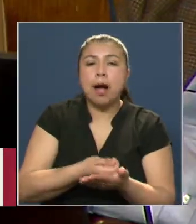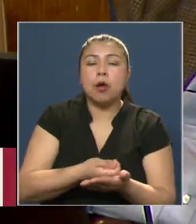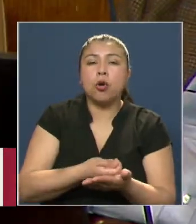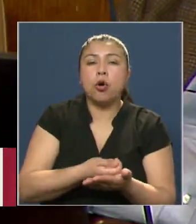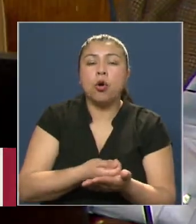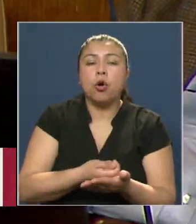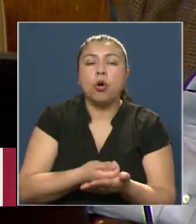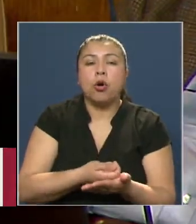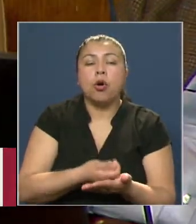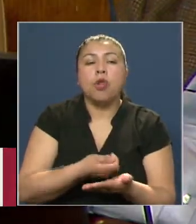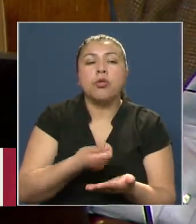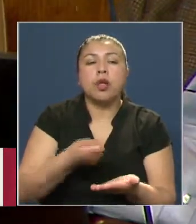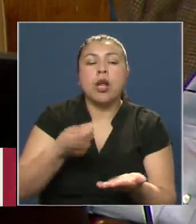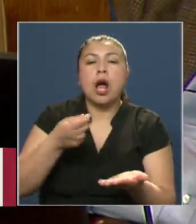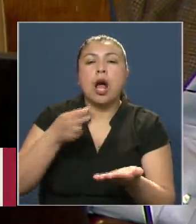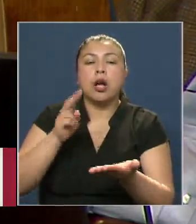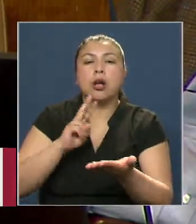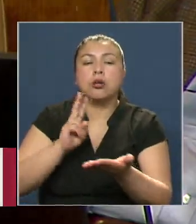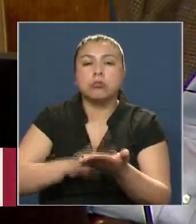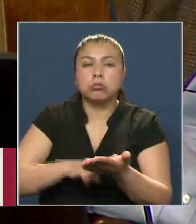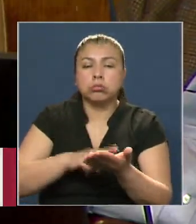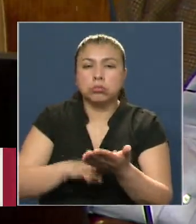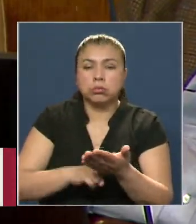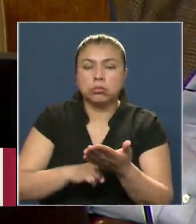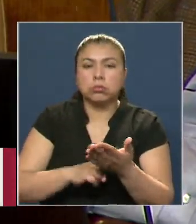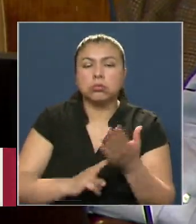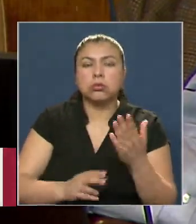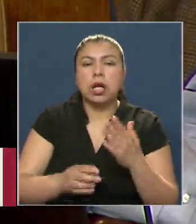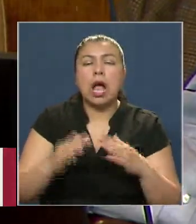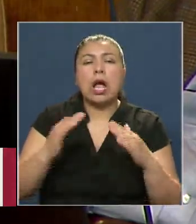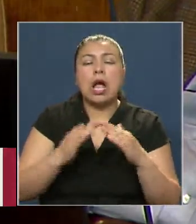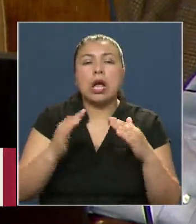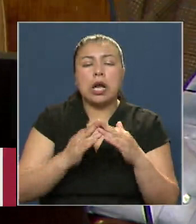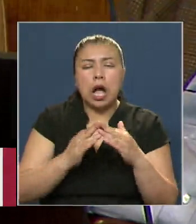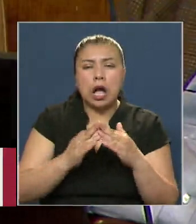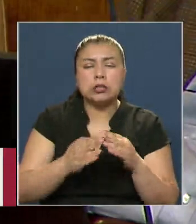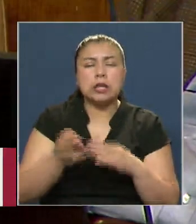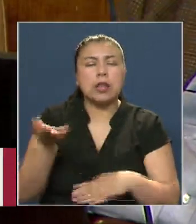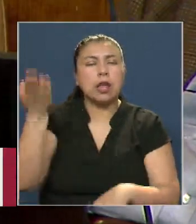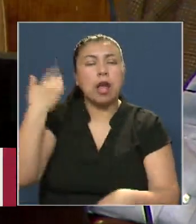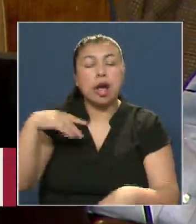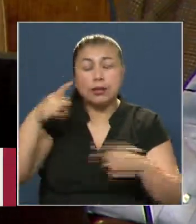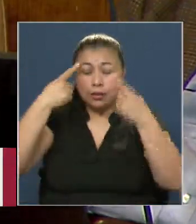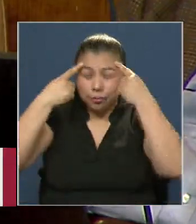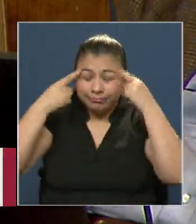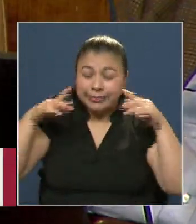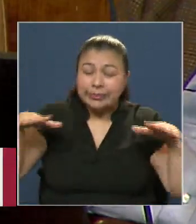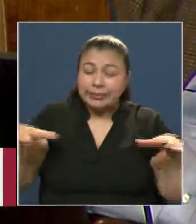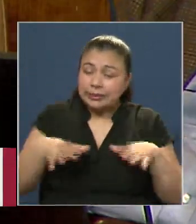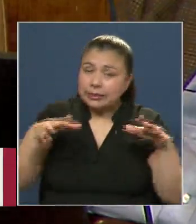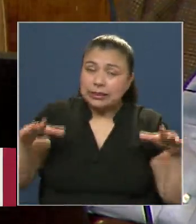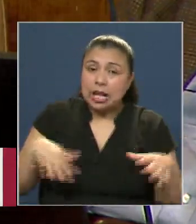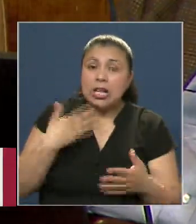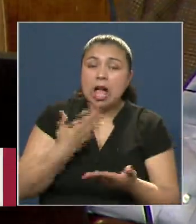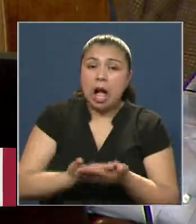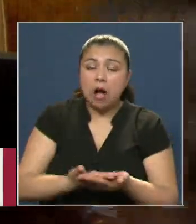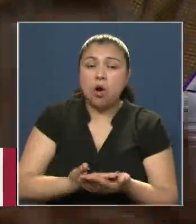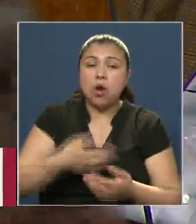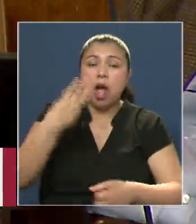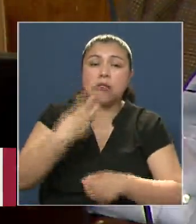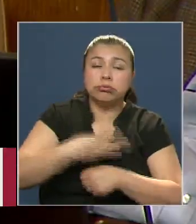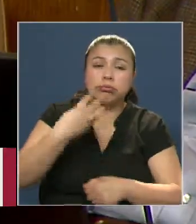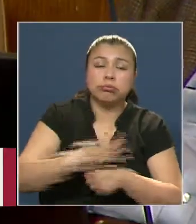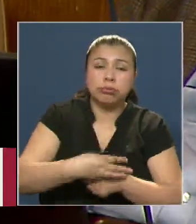familias que tienen sus casas de antaño con sacrificio, pero que ahora son adultos mayores y que